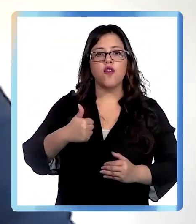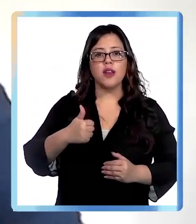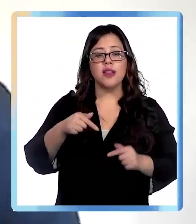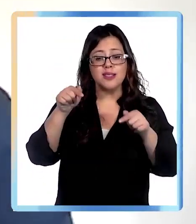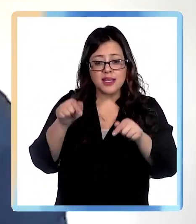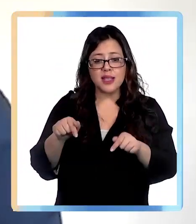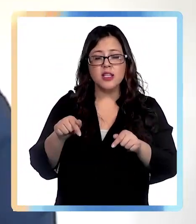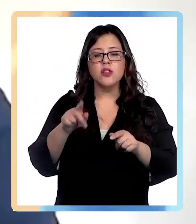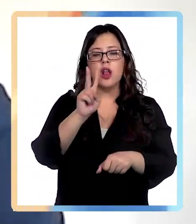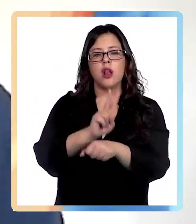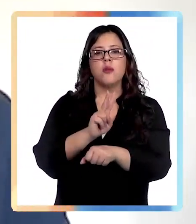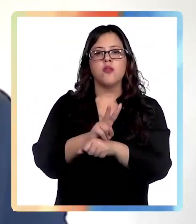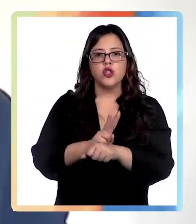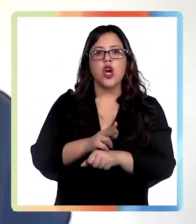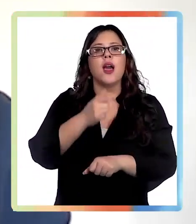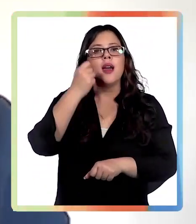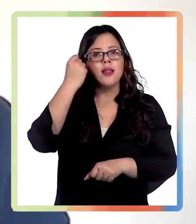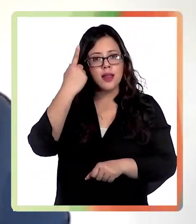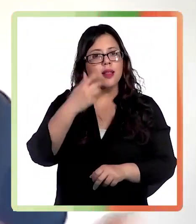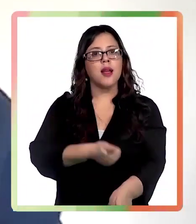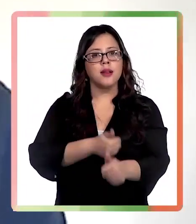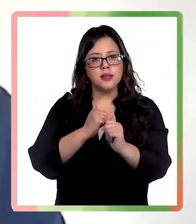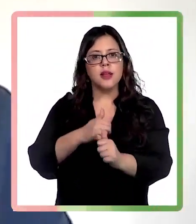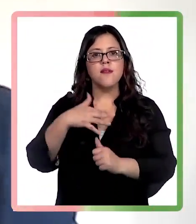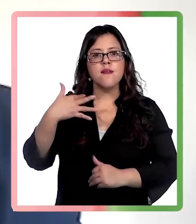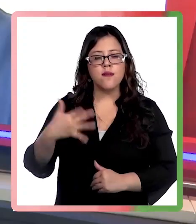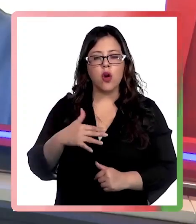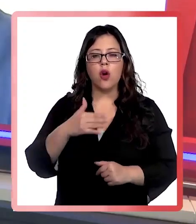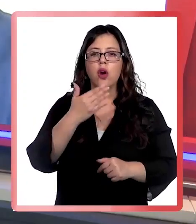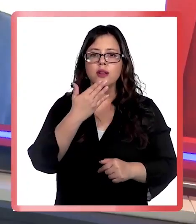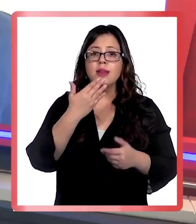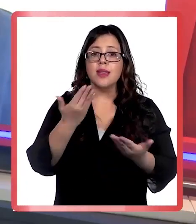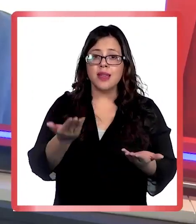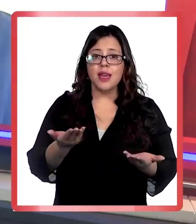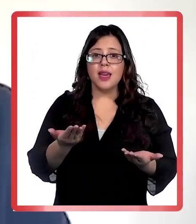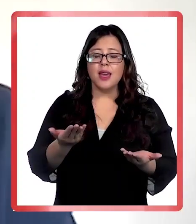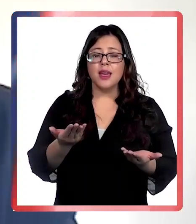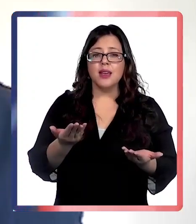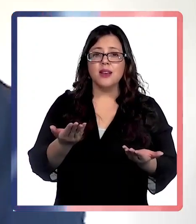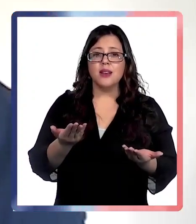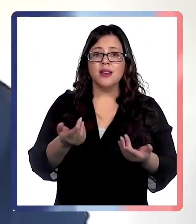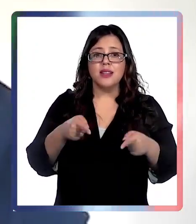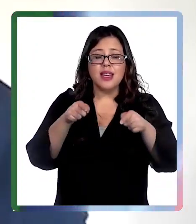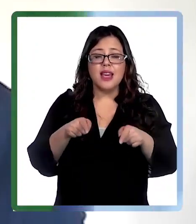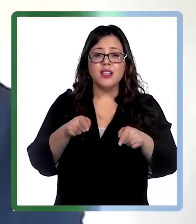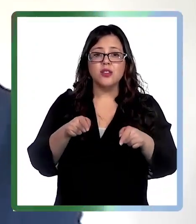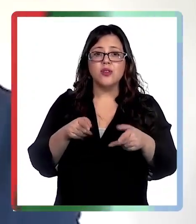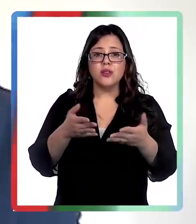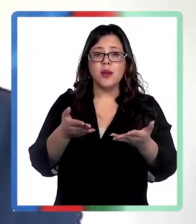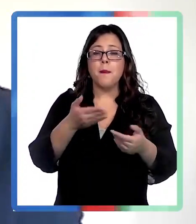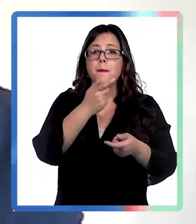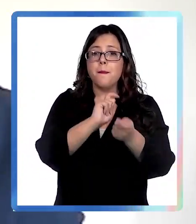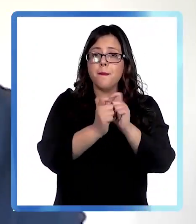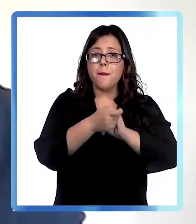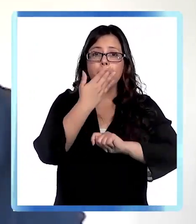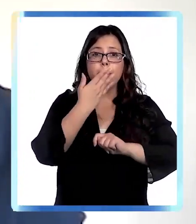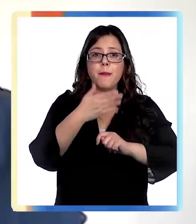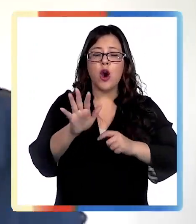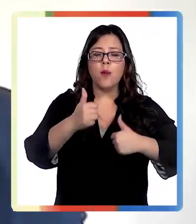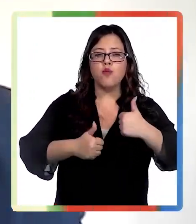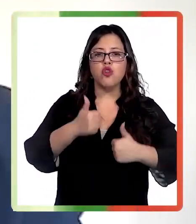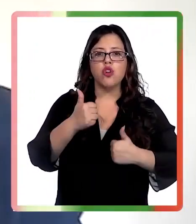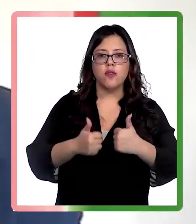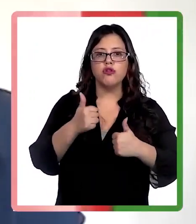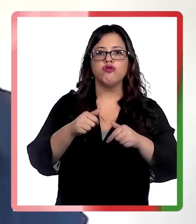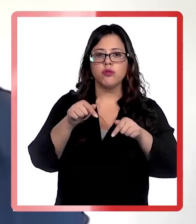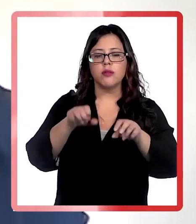jóvenes. Y desde ese punto de vista, los docentes entienden el desafío y ahí está esta deseabilidad en términos de esta mejora